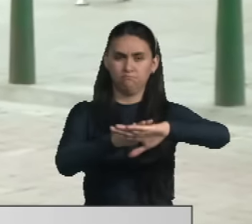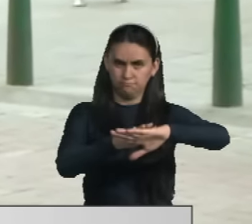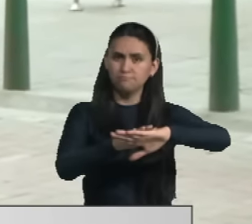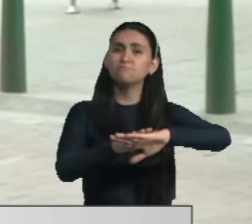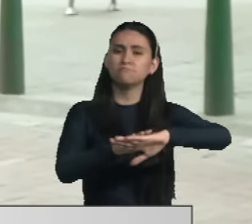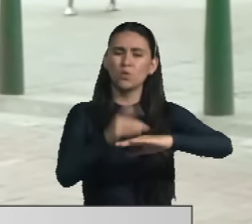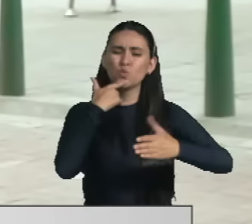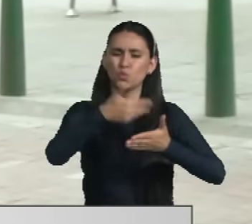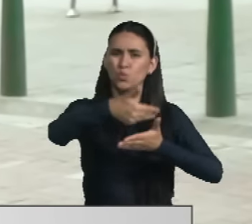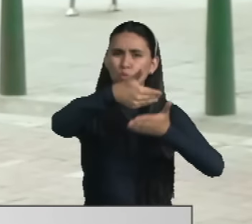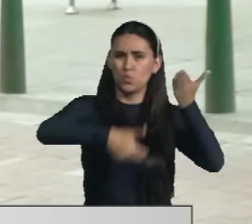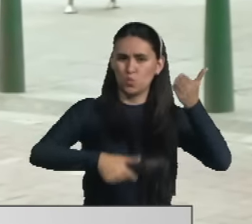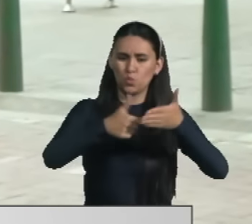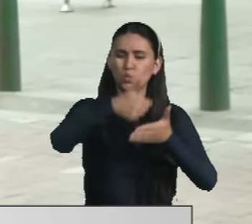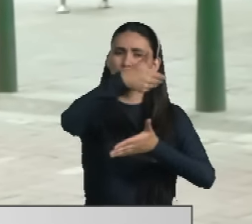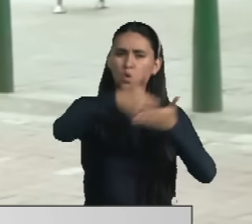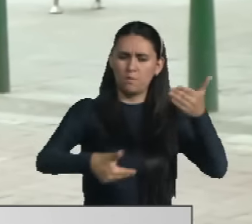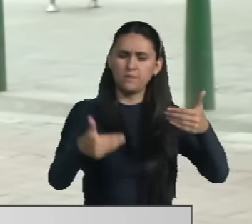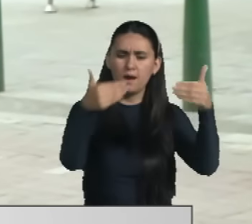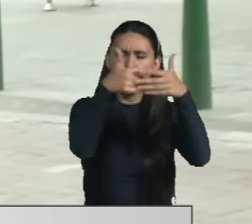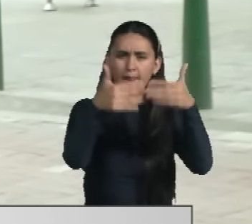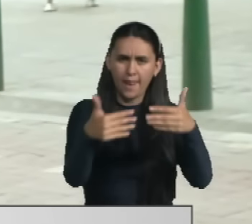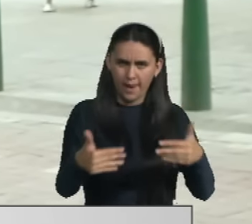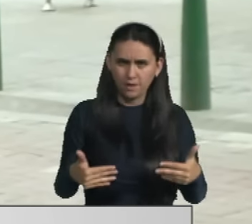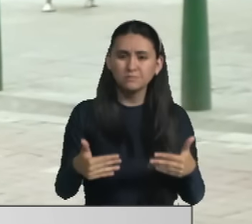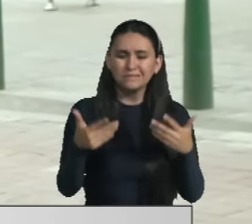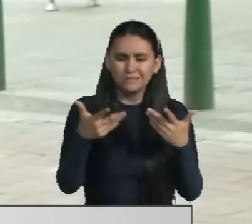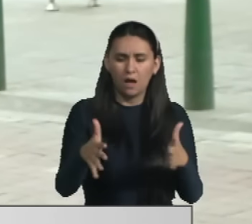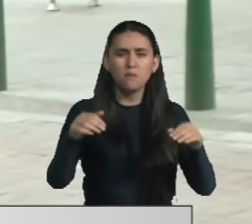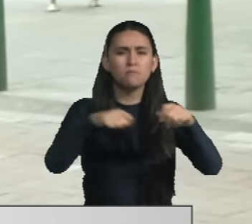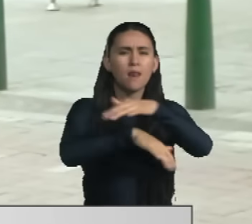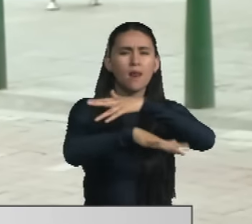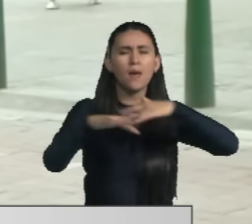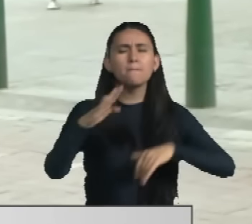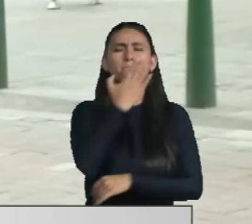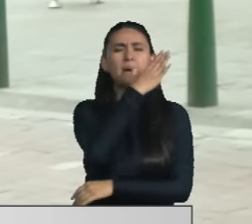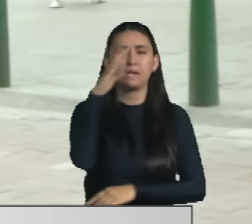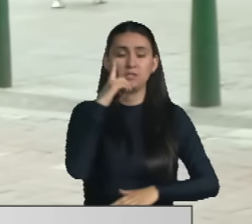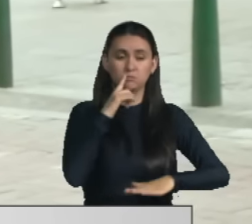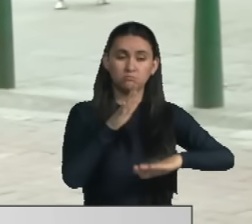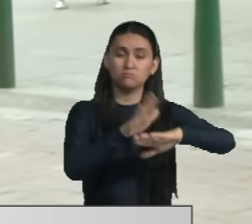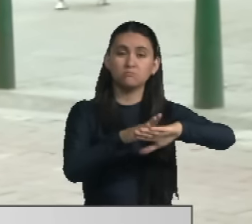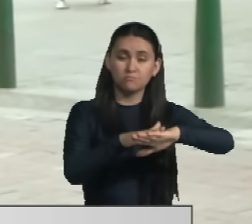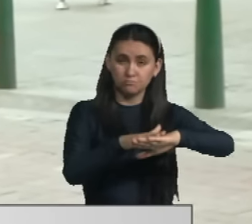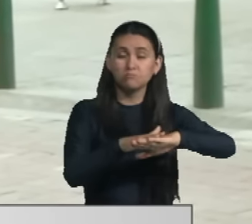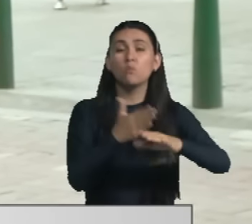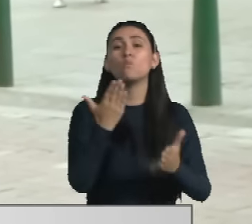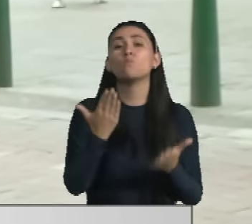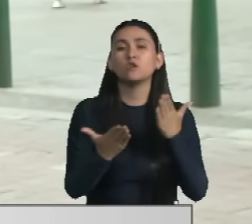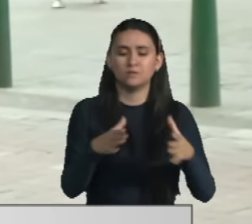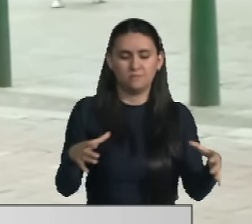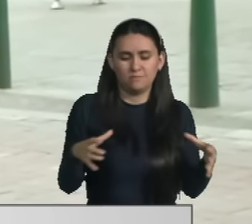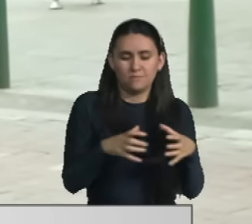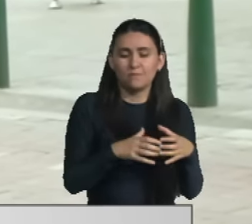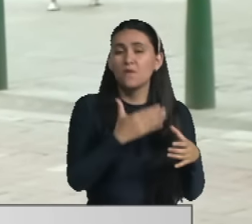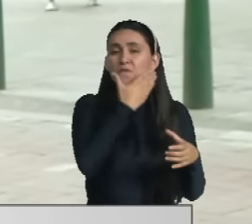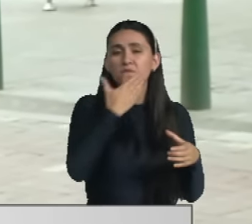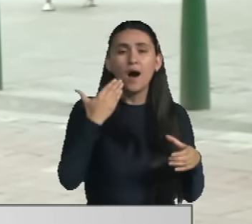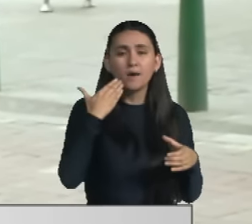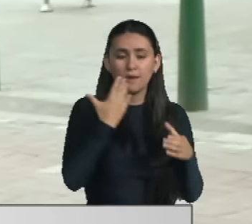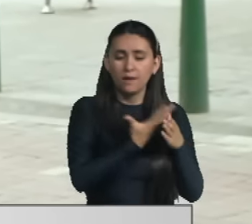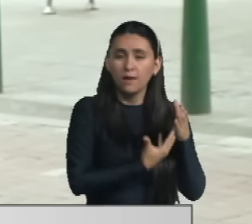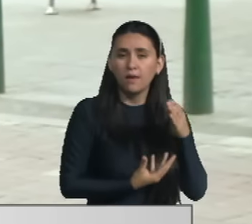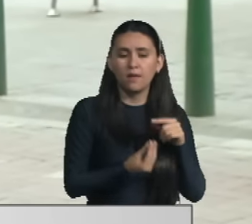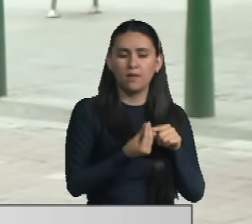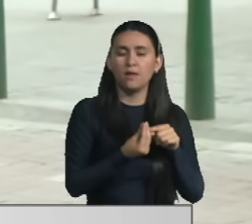través de un documento que se ha conocido en la capital del Atlántico. Se advierte la creación por parte de la disidencia de la FARC